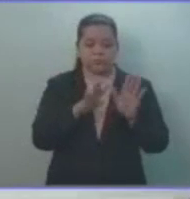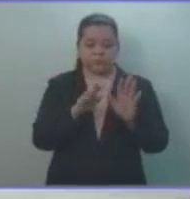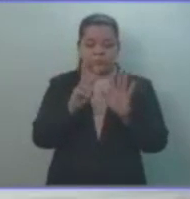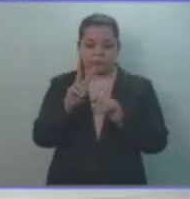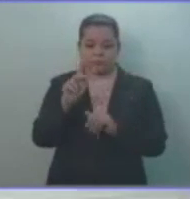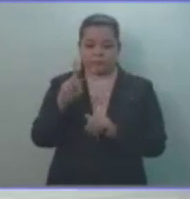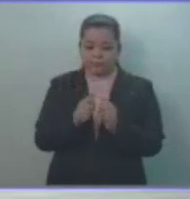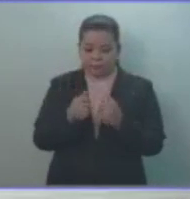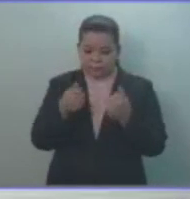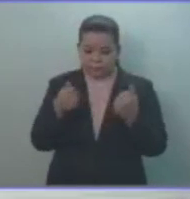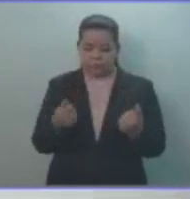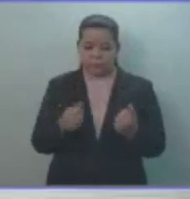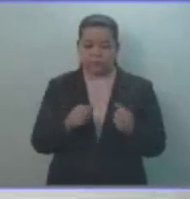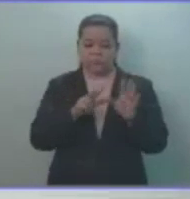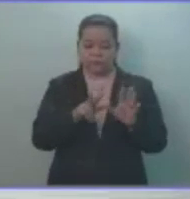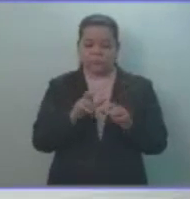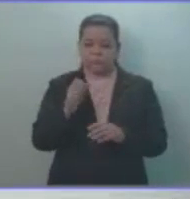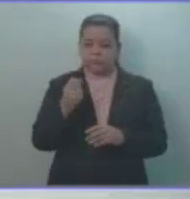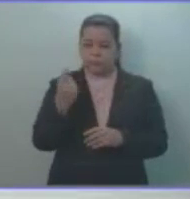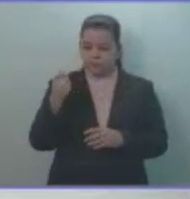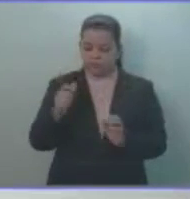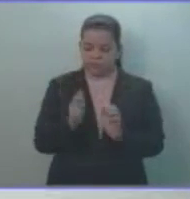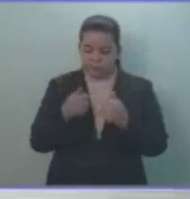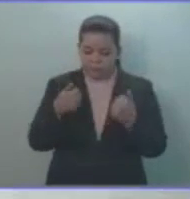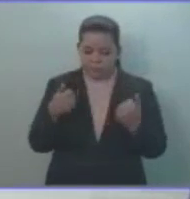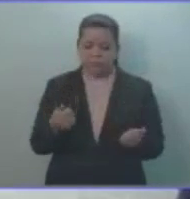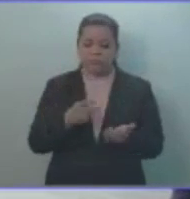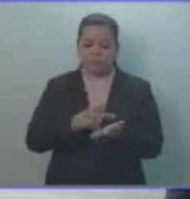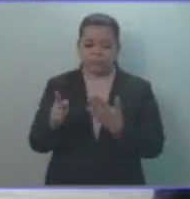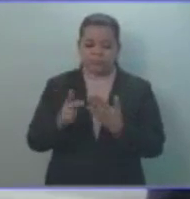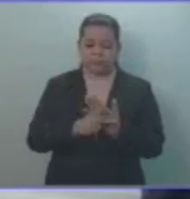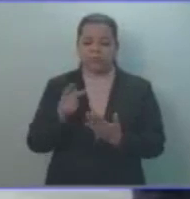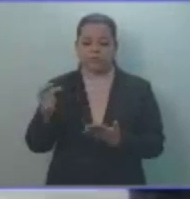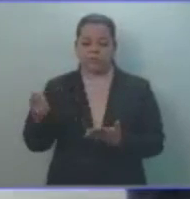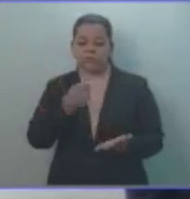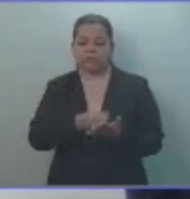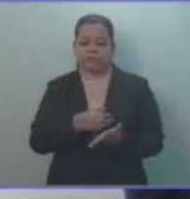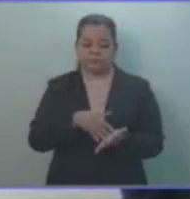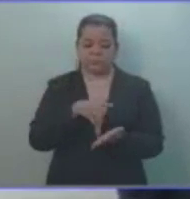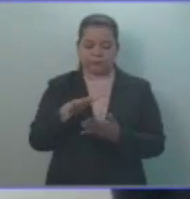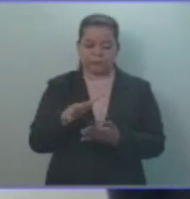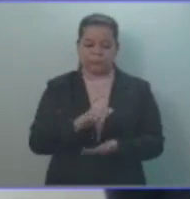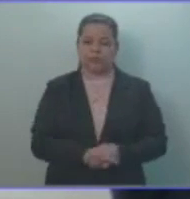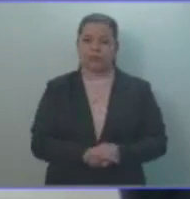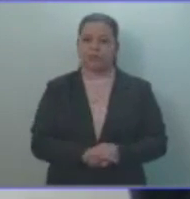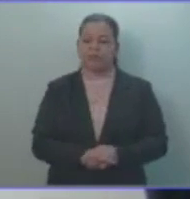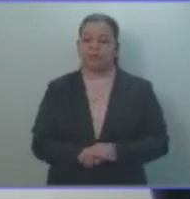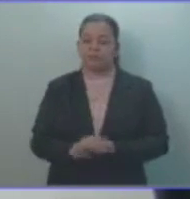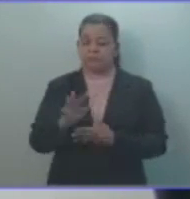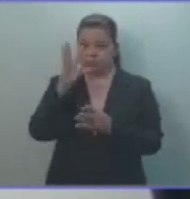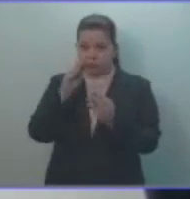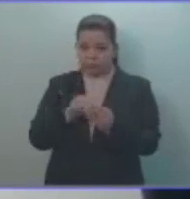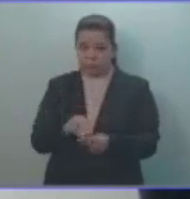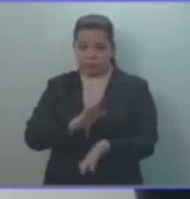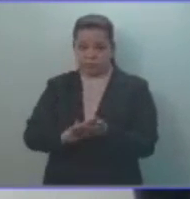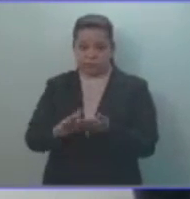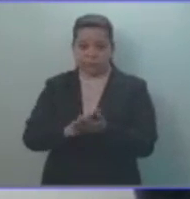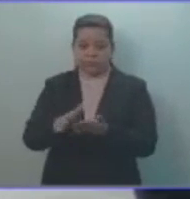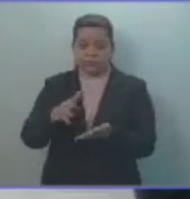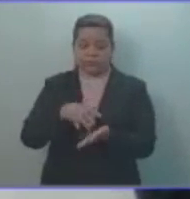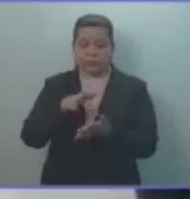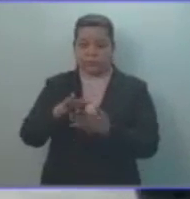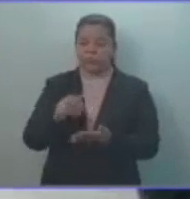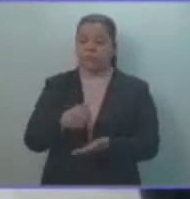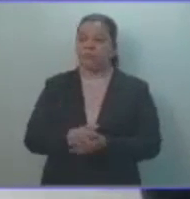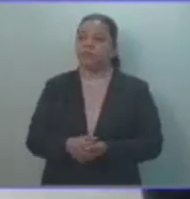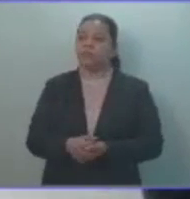millones y 811 millones para programas de inversión pública. El monto de la inversión pública del sector